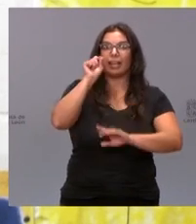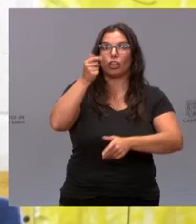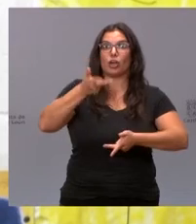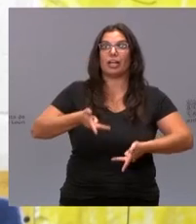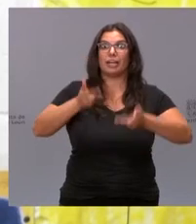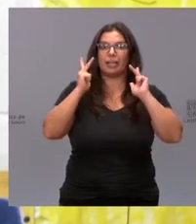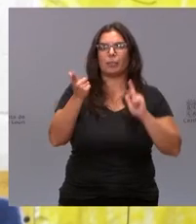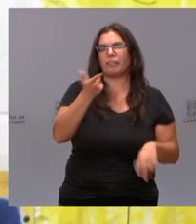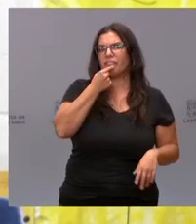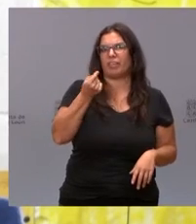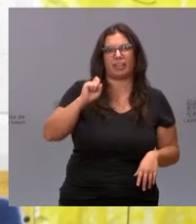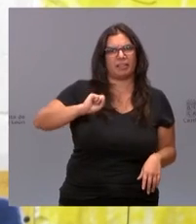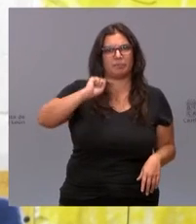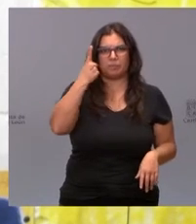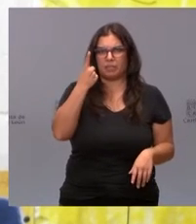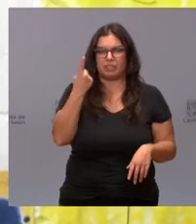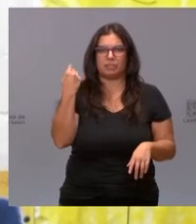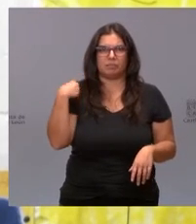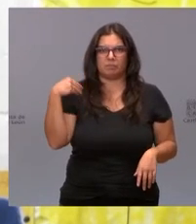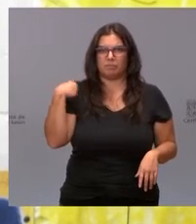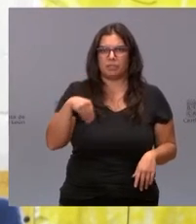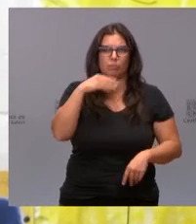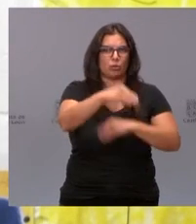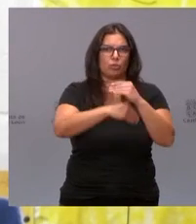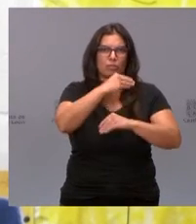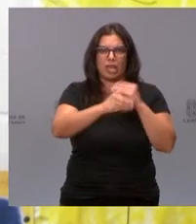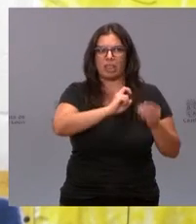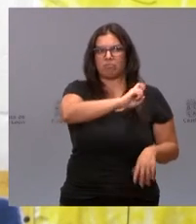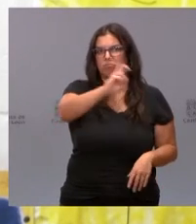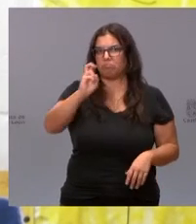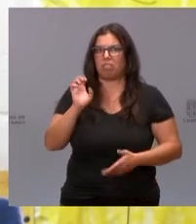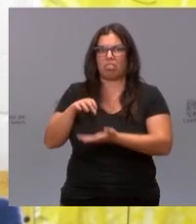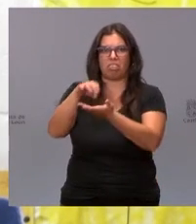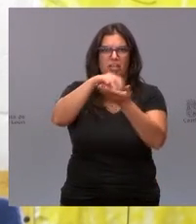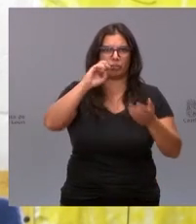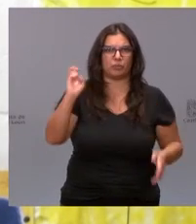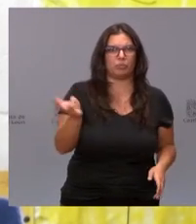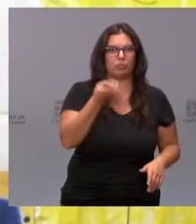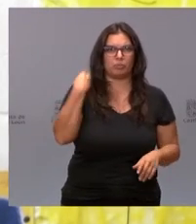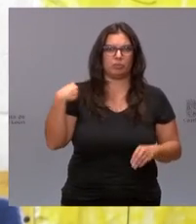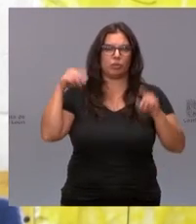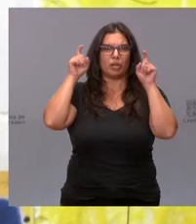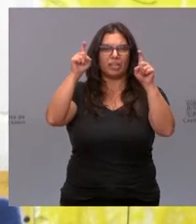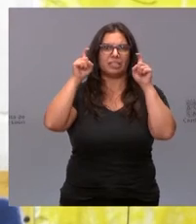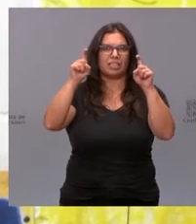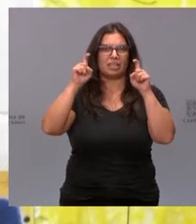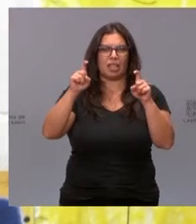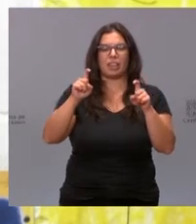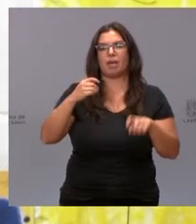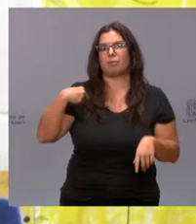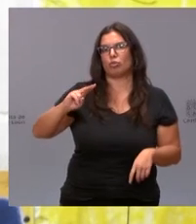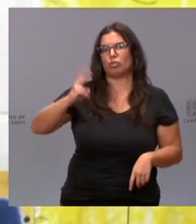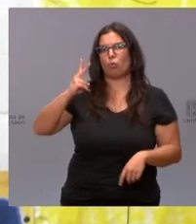de centro educativo, como se está realizando en otros centros de la enseñanza del segundo ciclo